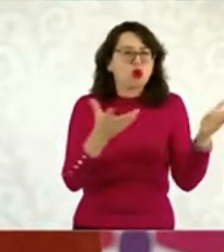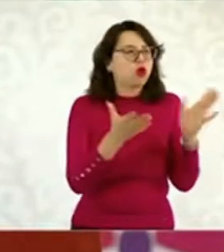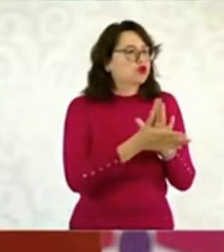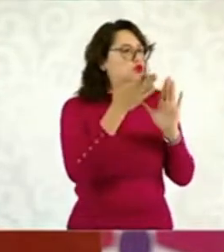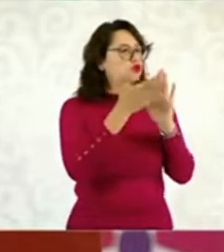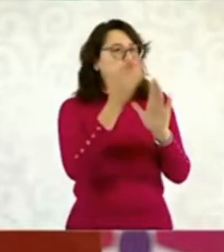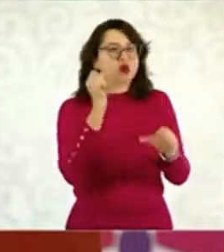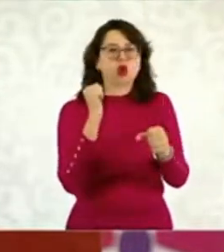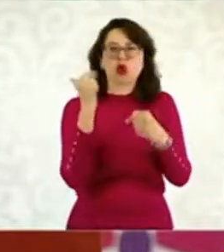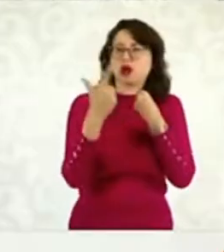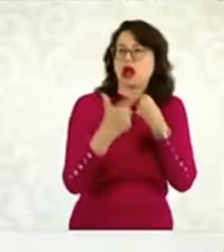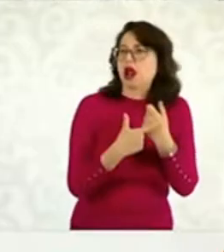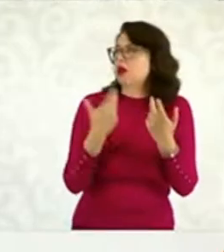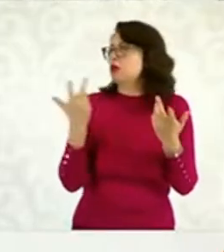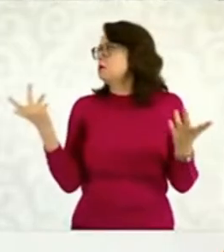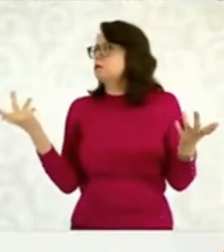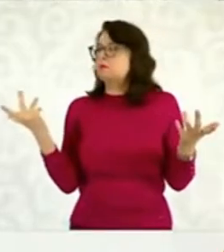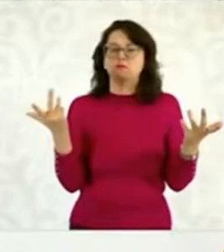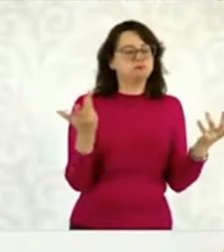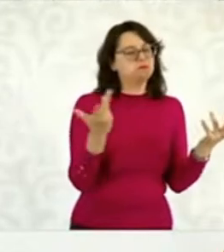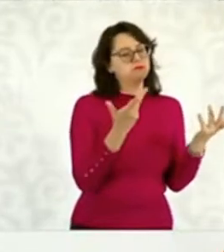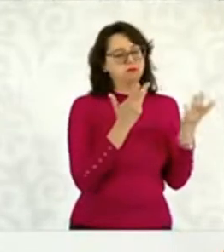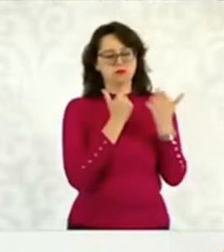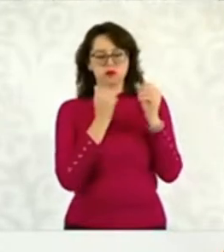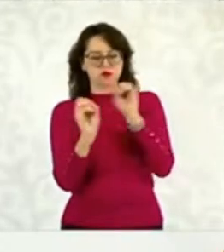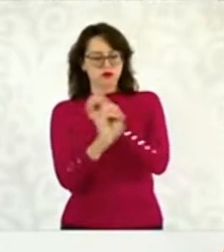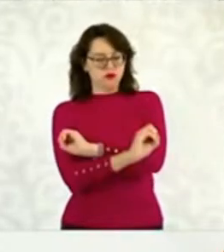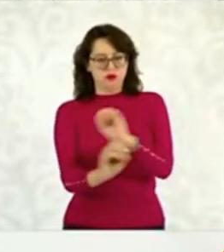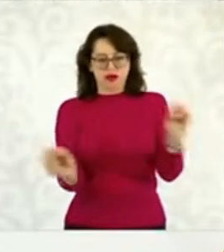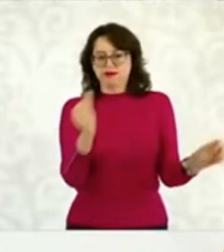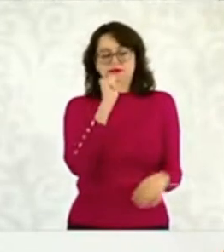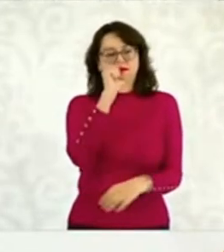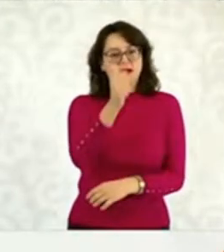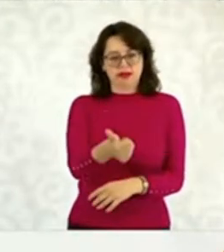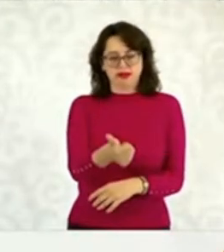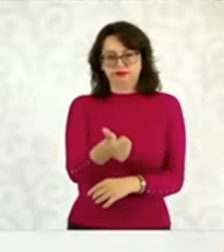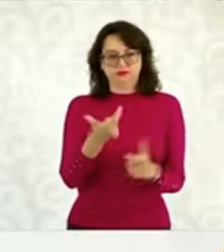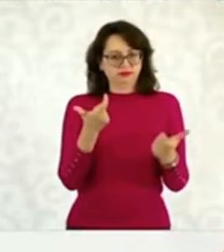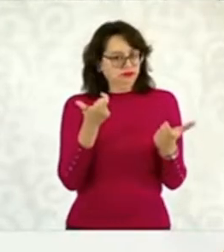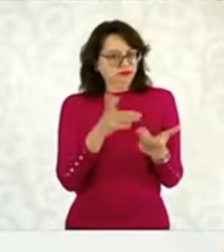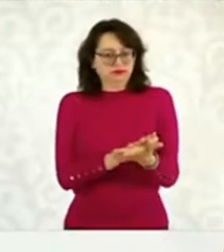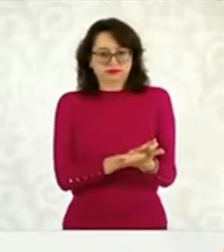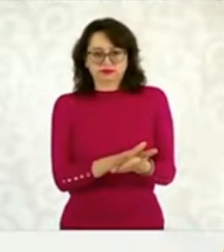grandes obras de infraestructura vinculadas con este